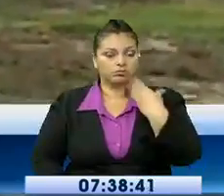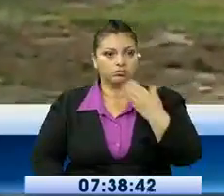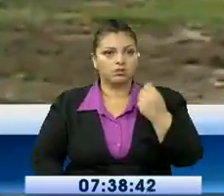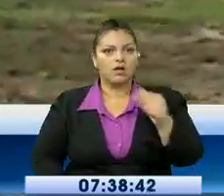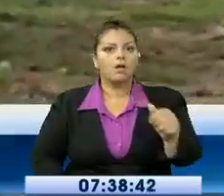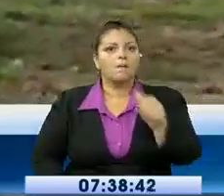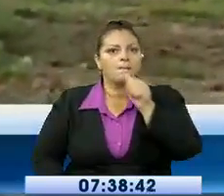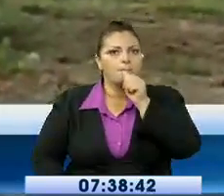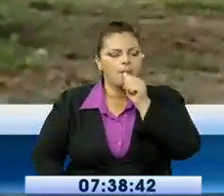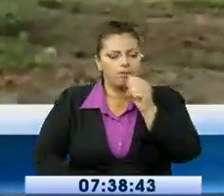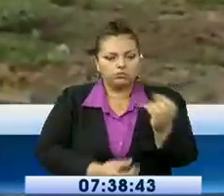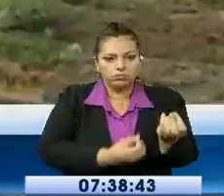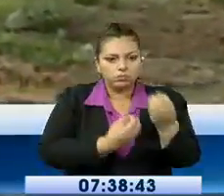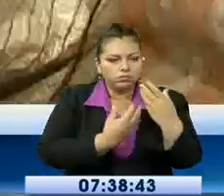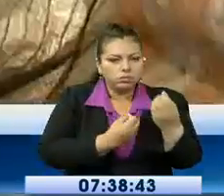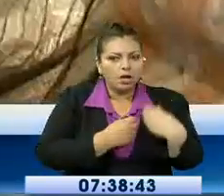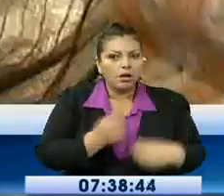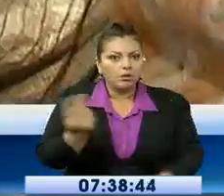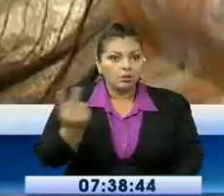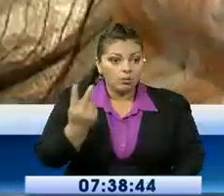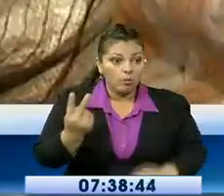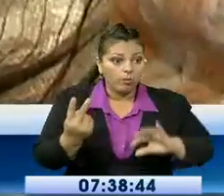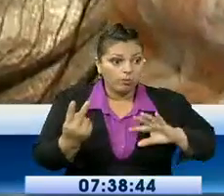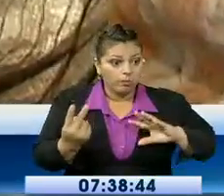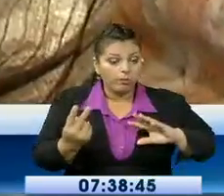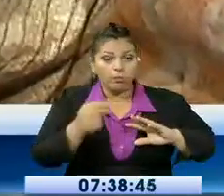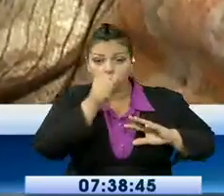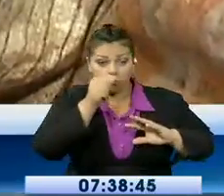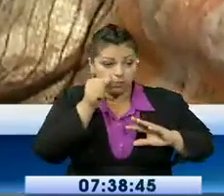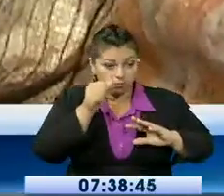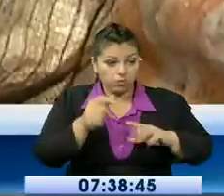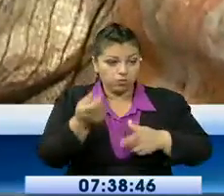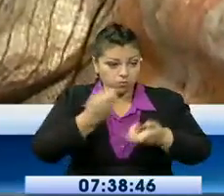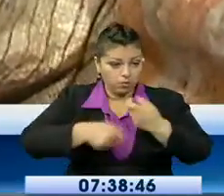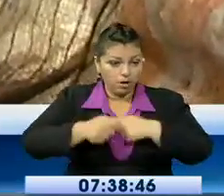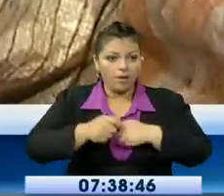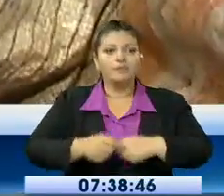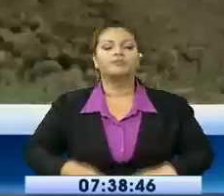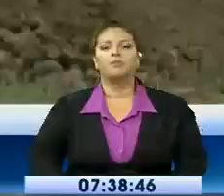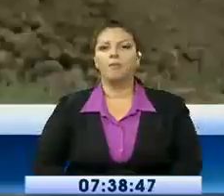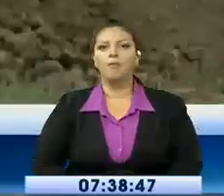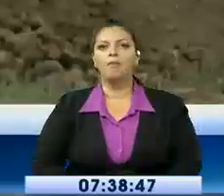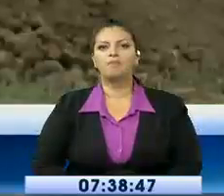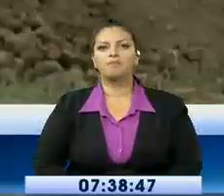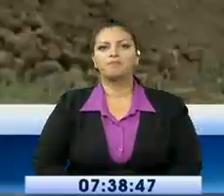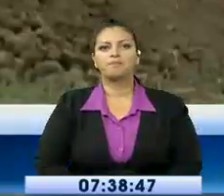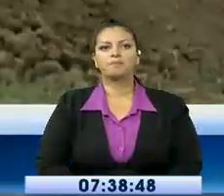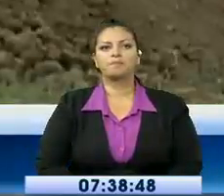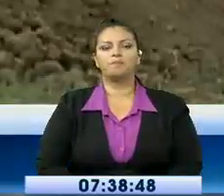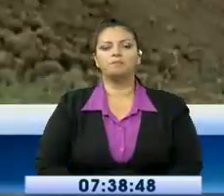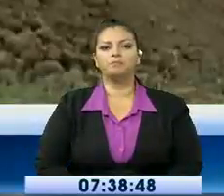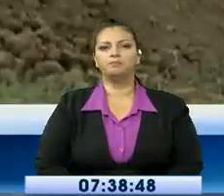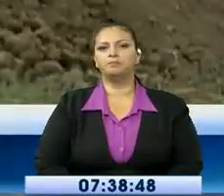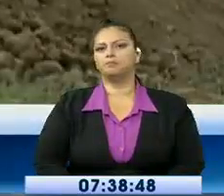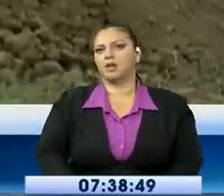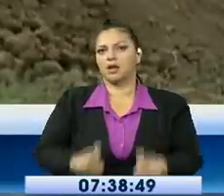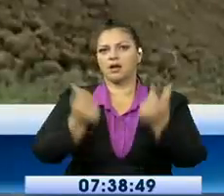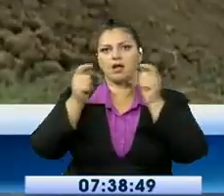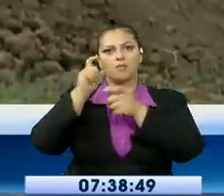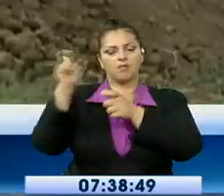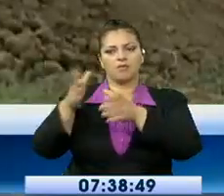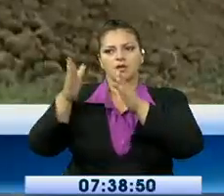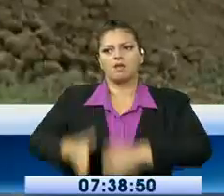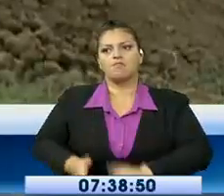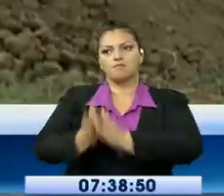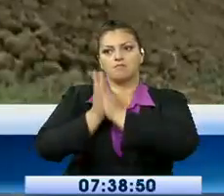interno analizaban información reservada y sabían que les llegó mercadería. En un acto urgente tramitaron la orden de allanamiento de un domicilio ubicado